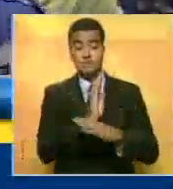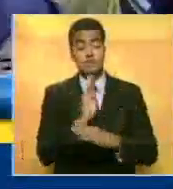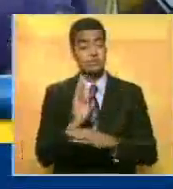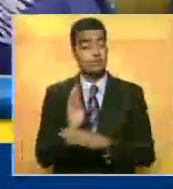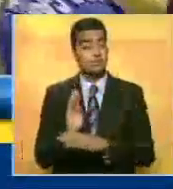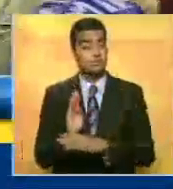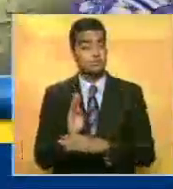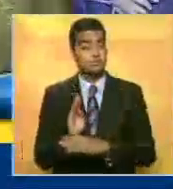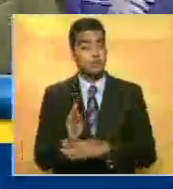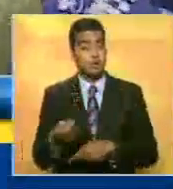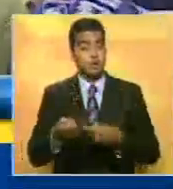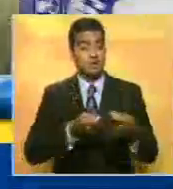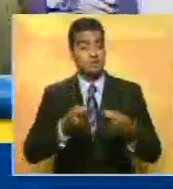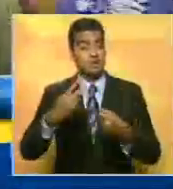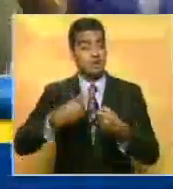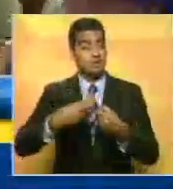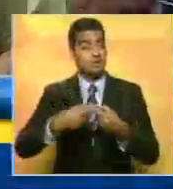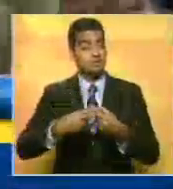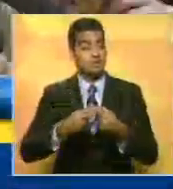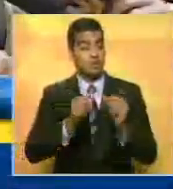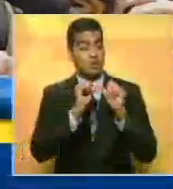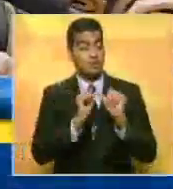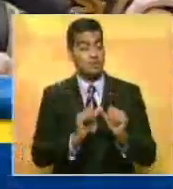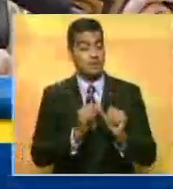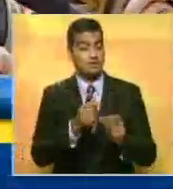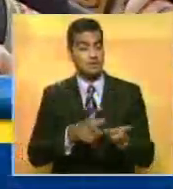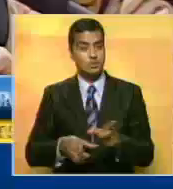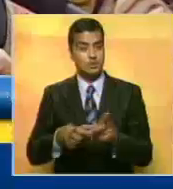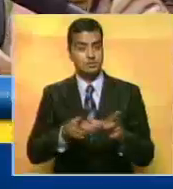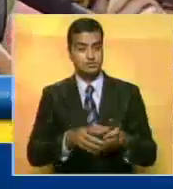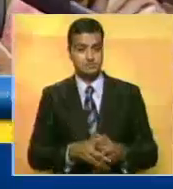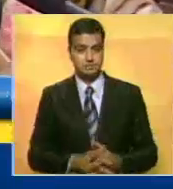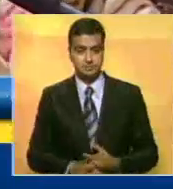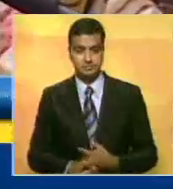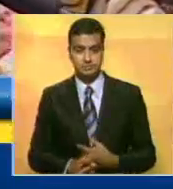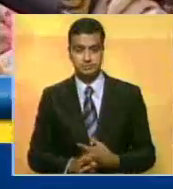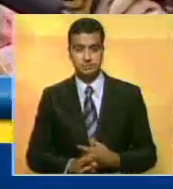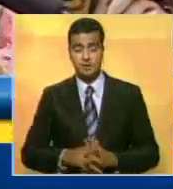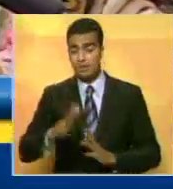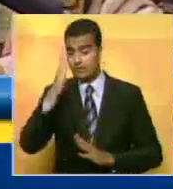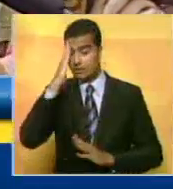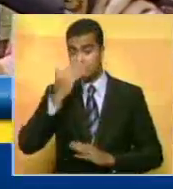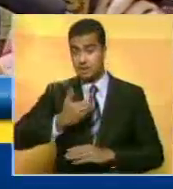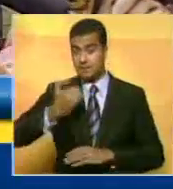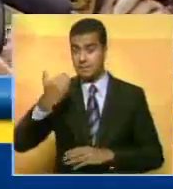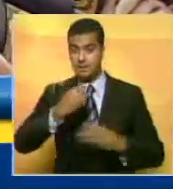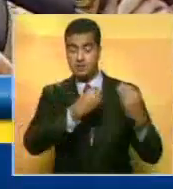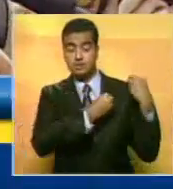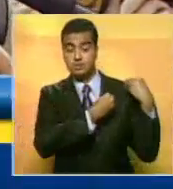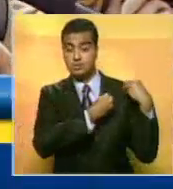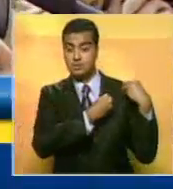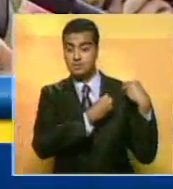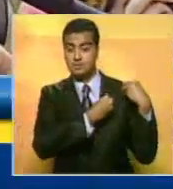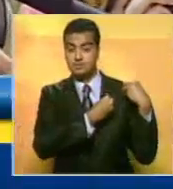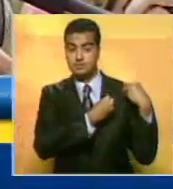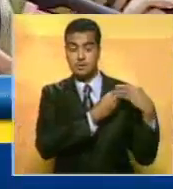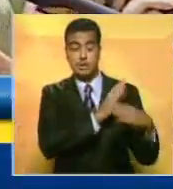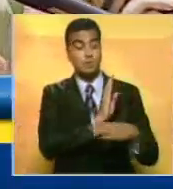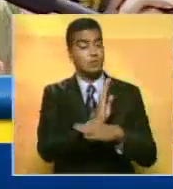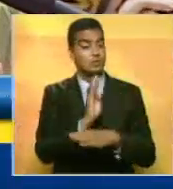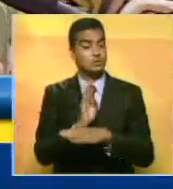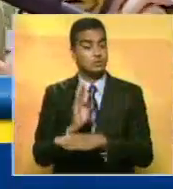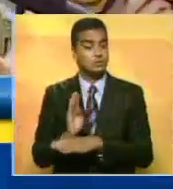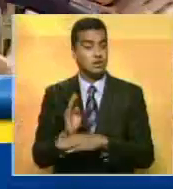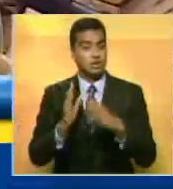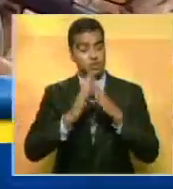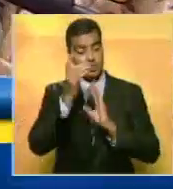para que los contrabandistas no operen en el estado. Pienso que la Fuerza Armada Nacional tiene que cumplir su deber. Su deber de resguardar la